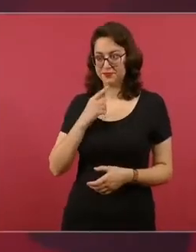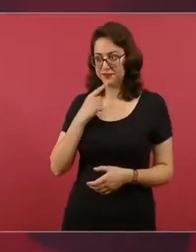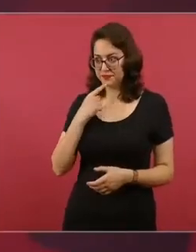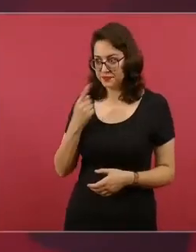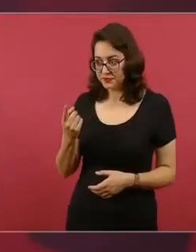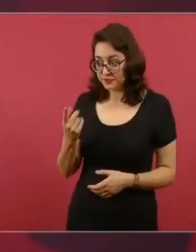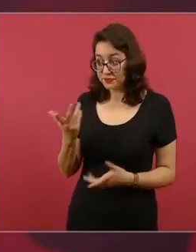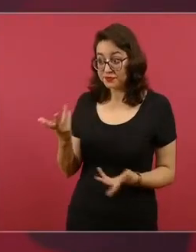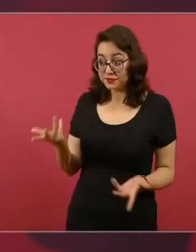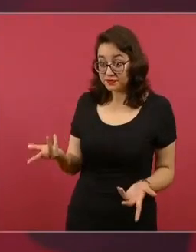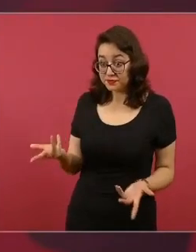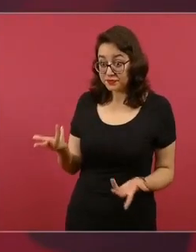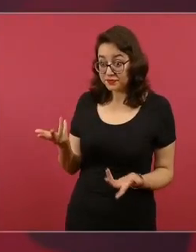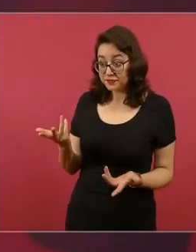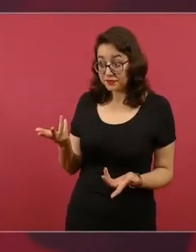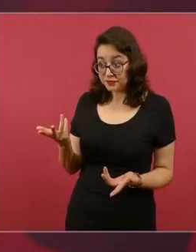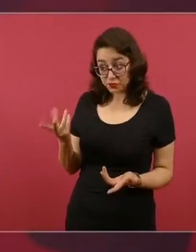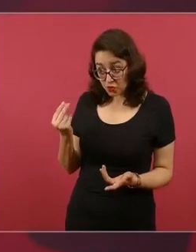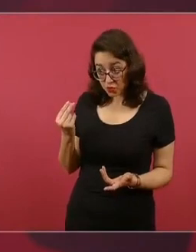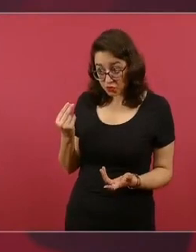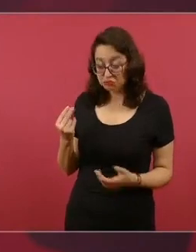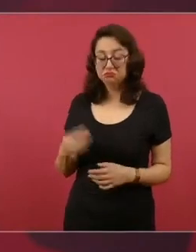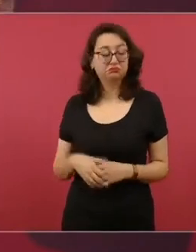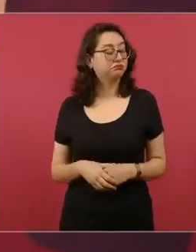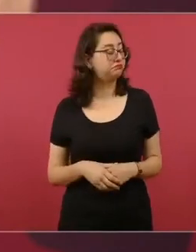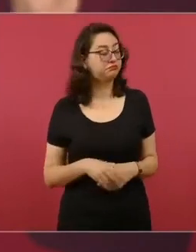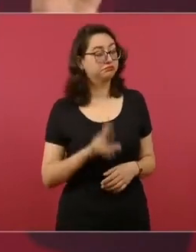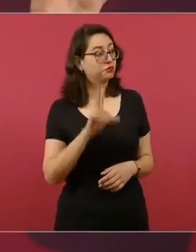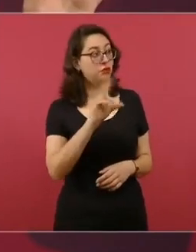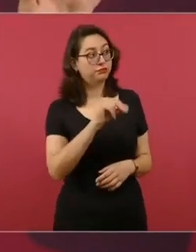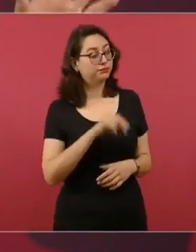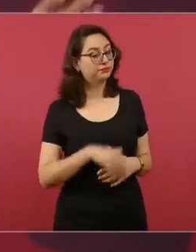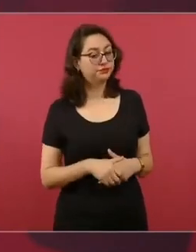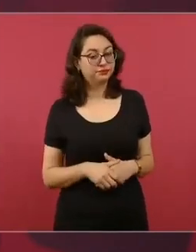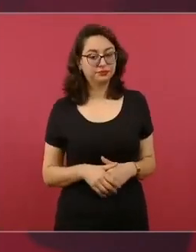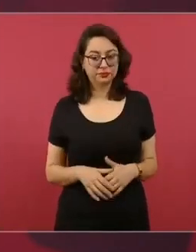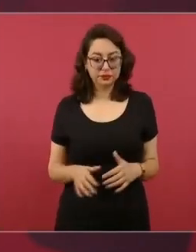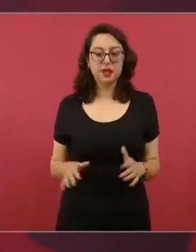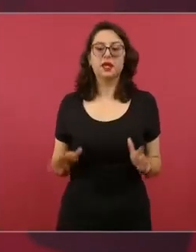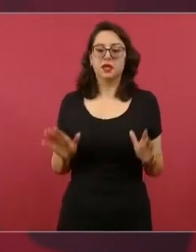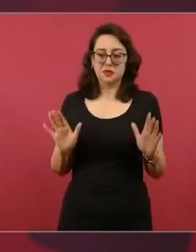es la respuesta? No. Ah, pues